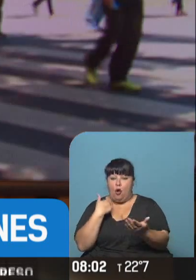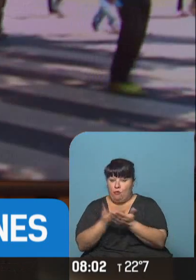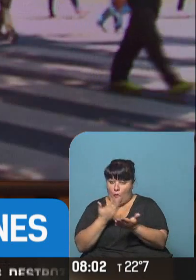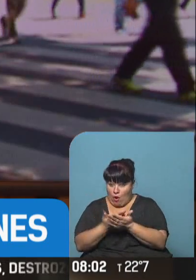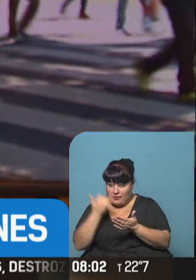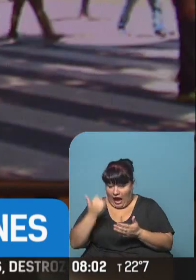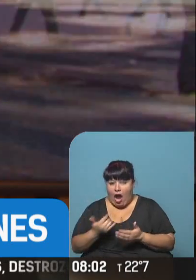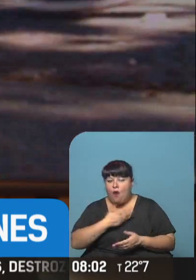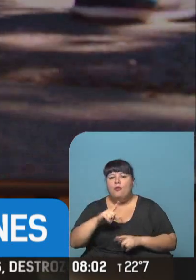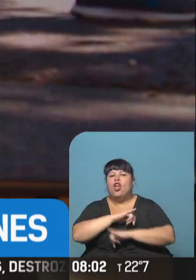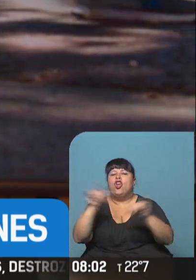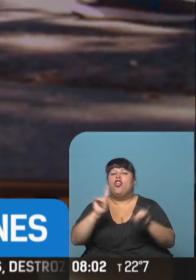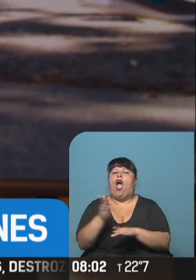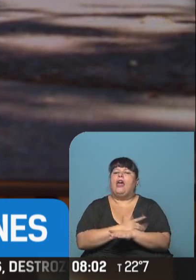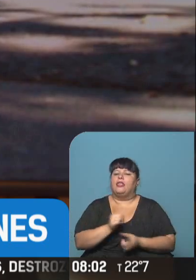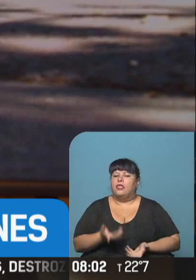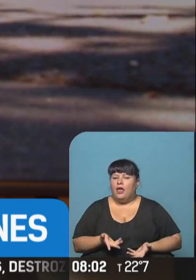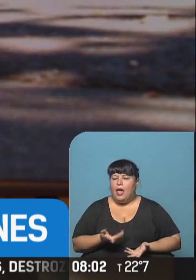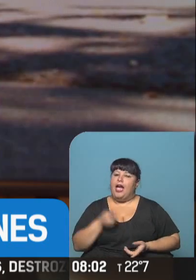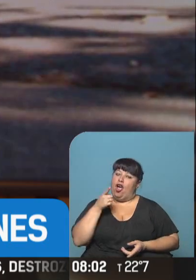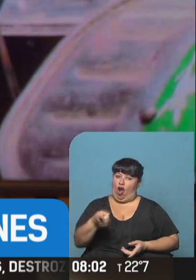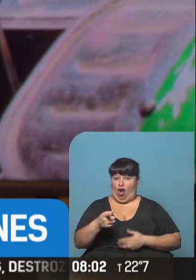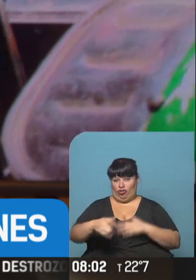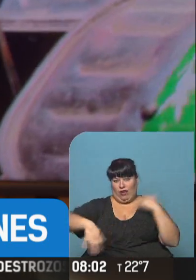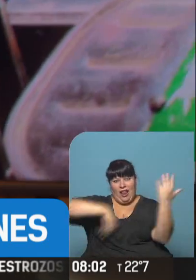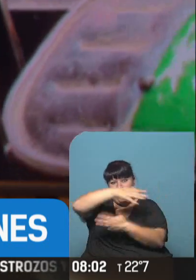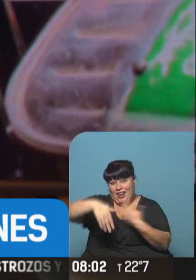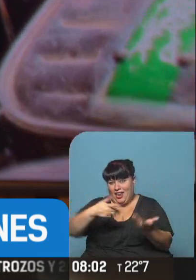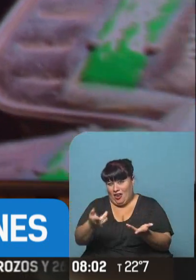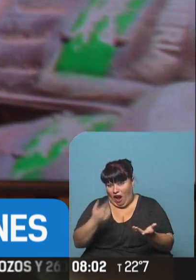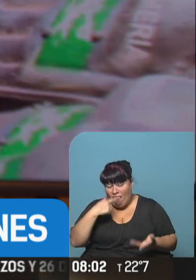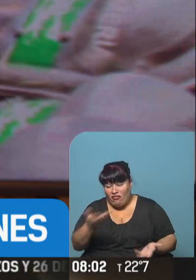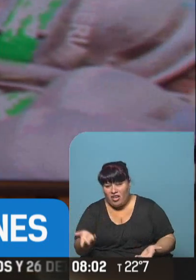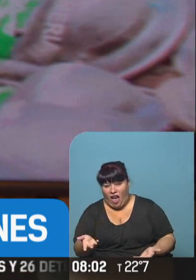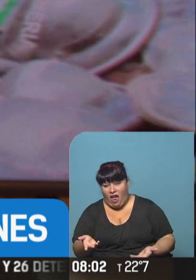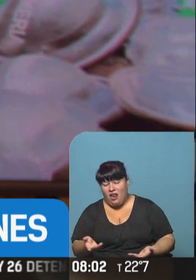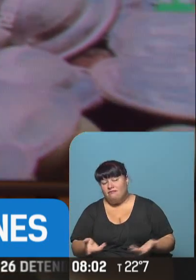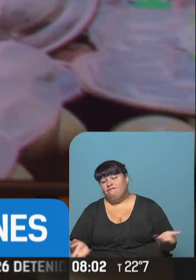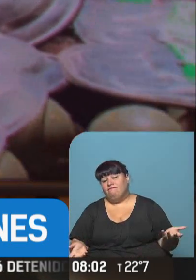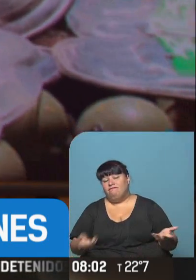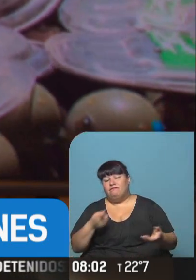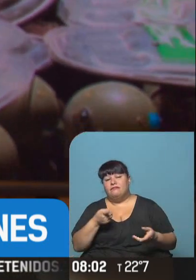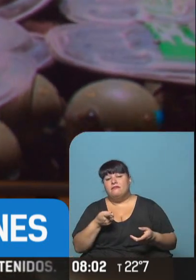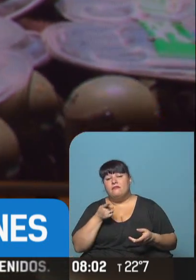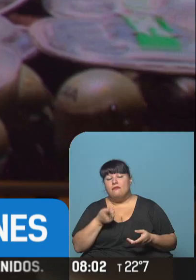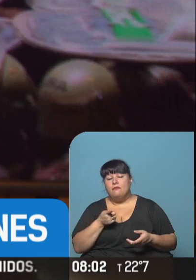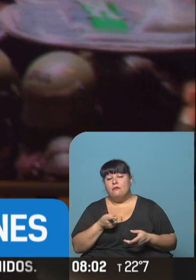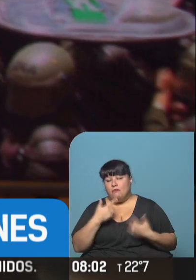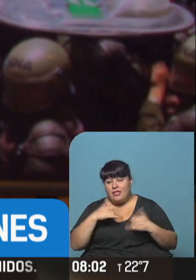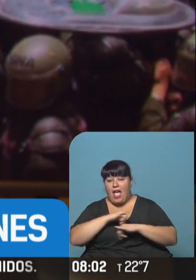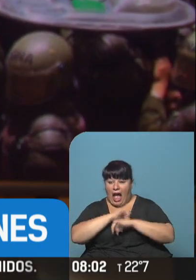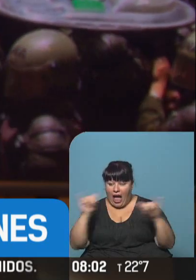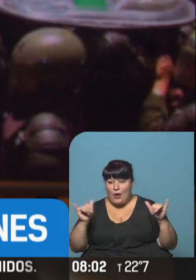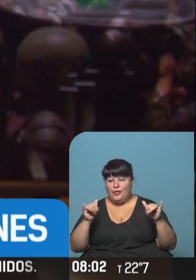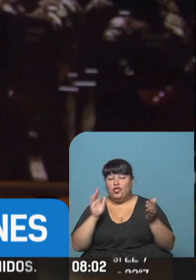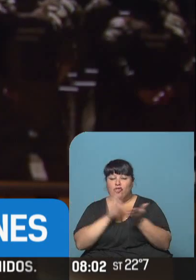del Ejecutivo, ¿por qué no lo comunicamos antes para evitar que se genere lo que se generó? Y en definitiva se dé un